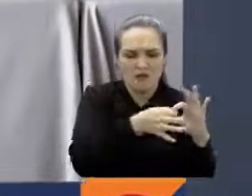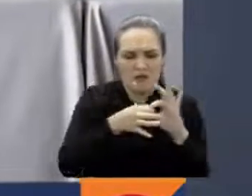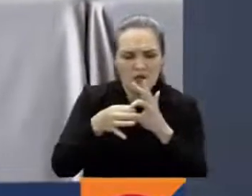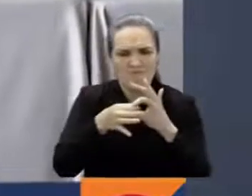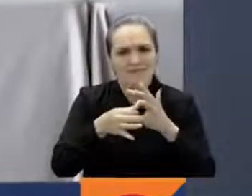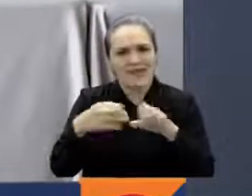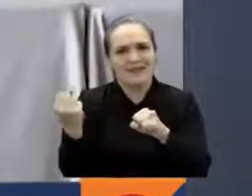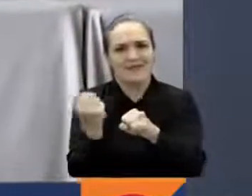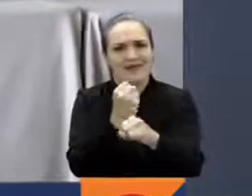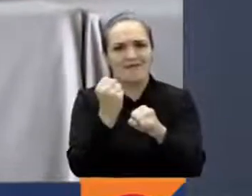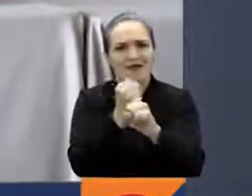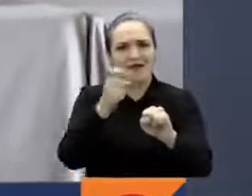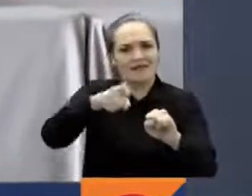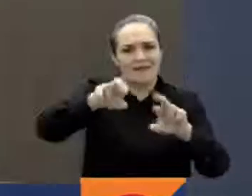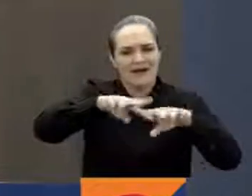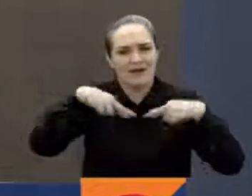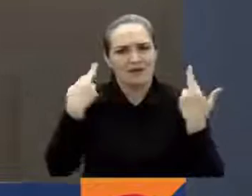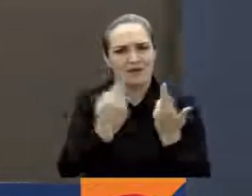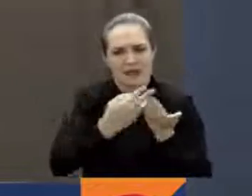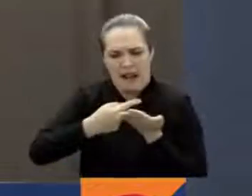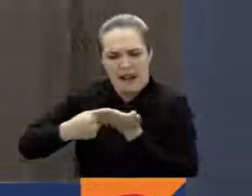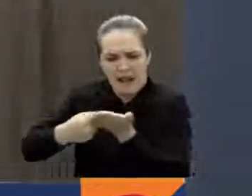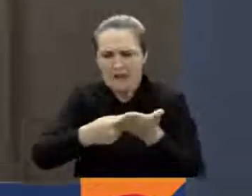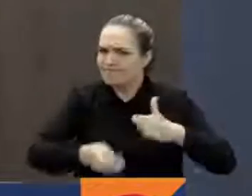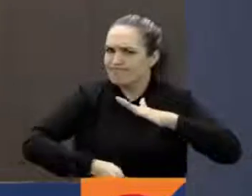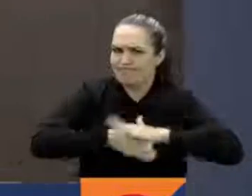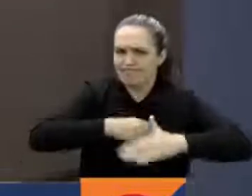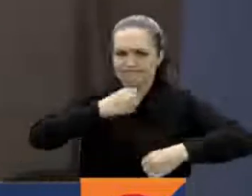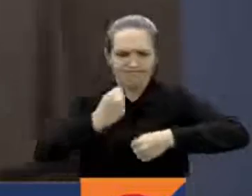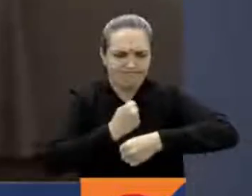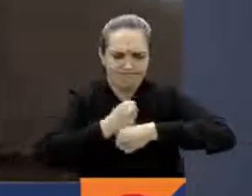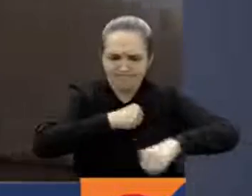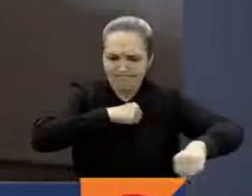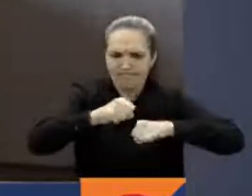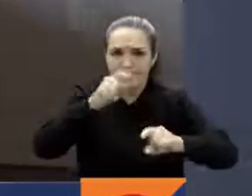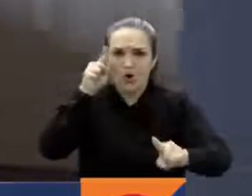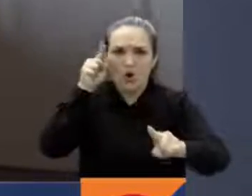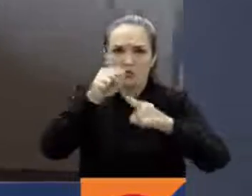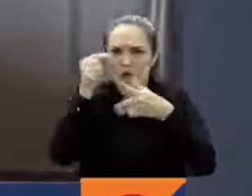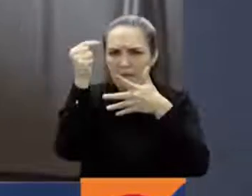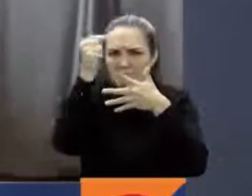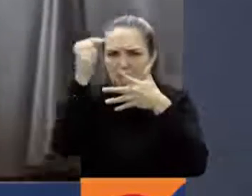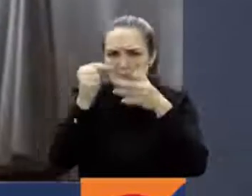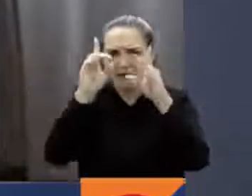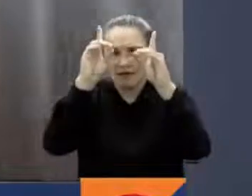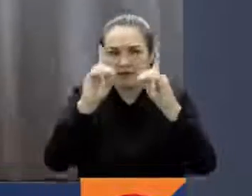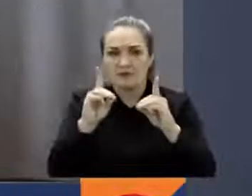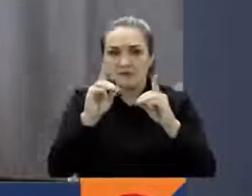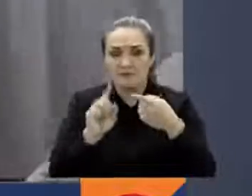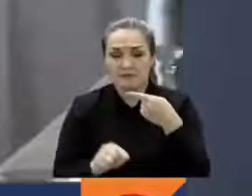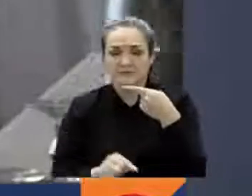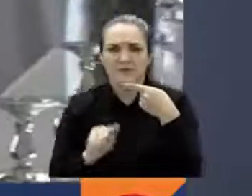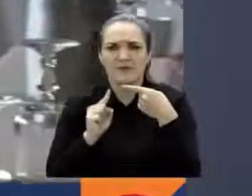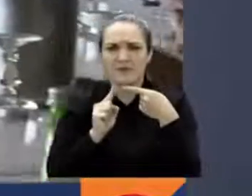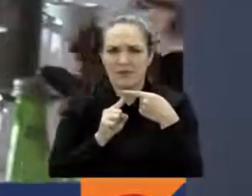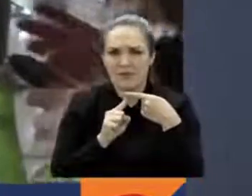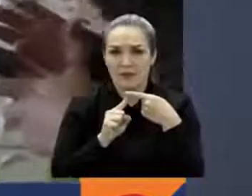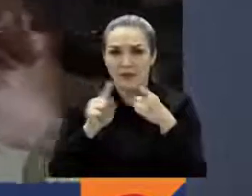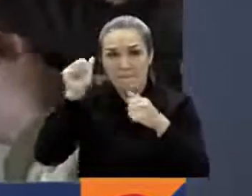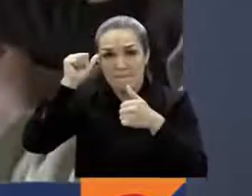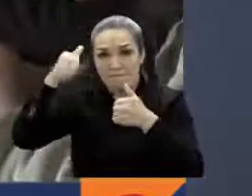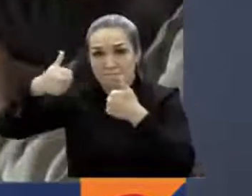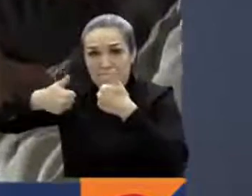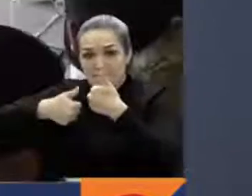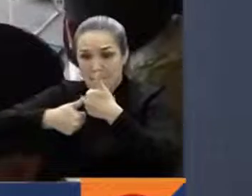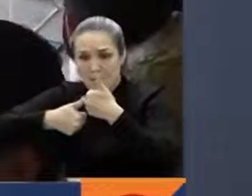trabajen en las reuniones respectivas y se puedan afinar algunos puntos específicos. El primero de ellos, la participación del pacto histórico en